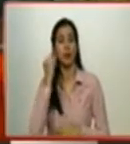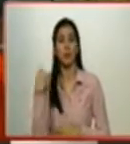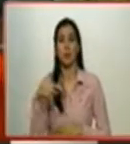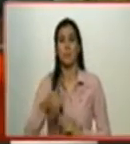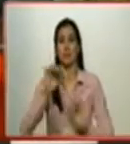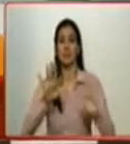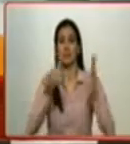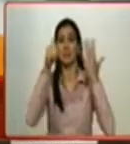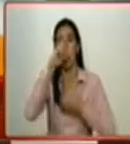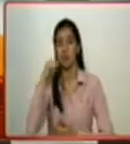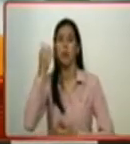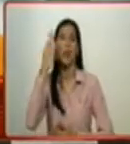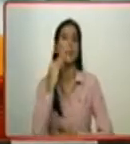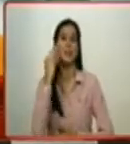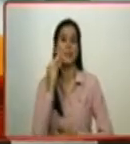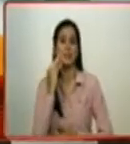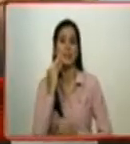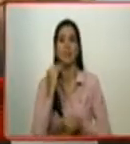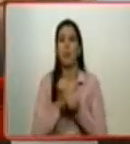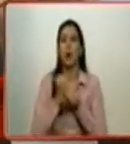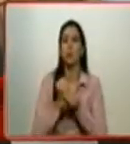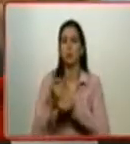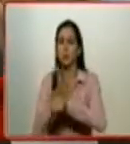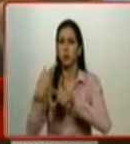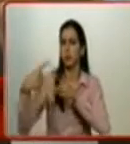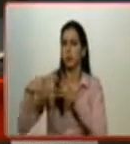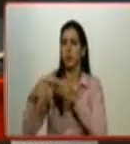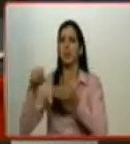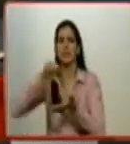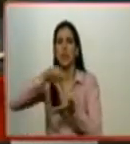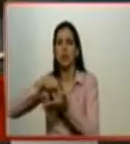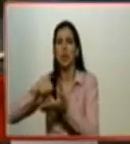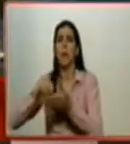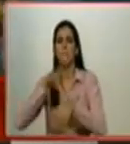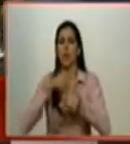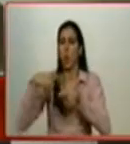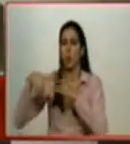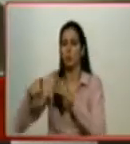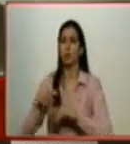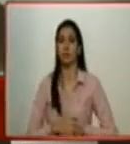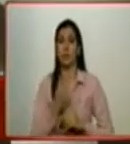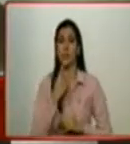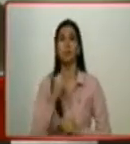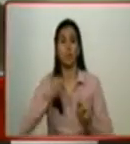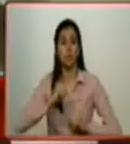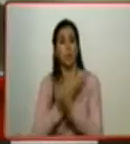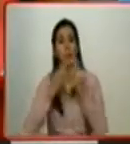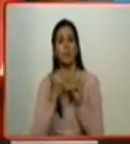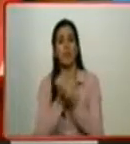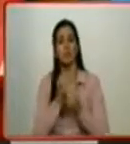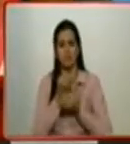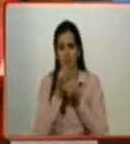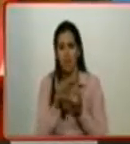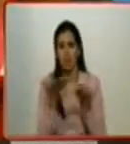más de 16 años de experiencia en la administración pública al frente de diferentes centros hospitalarios de la entidad. Dijo estar comprometida a trabajar para el